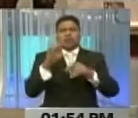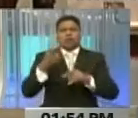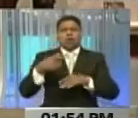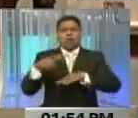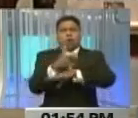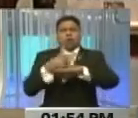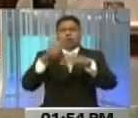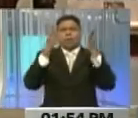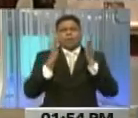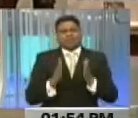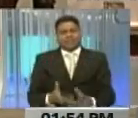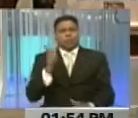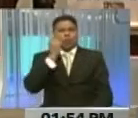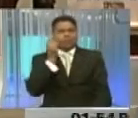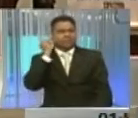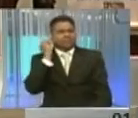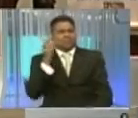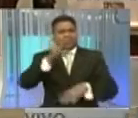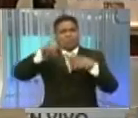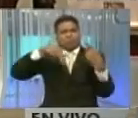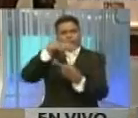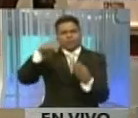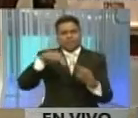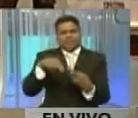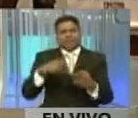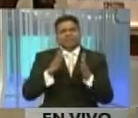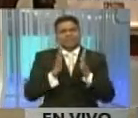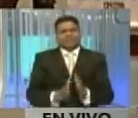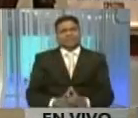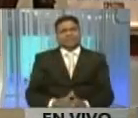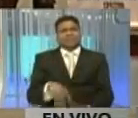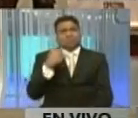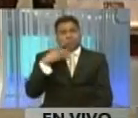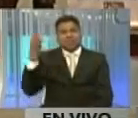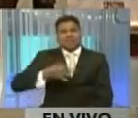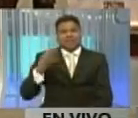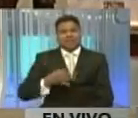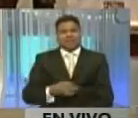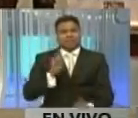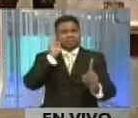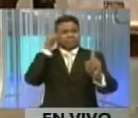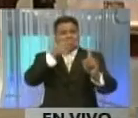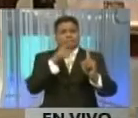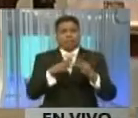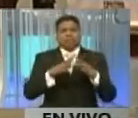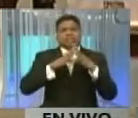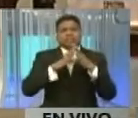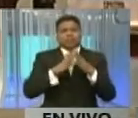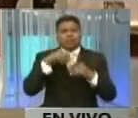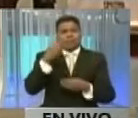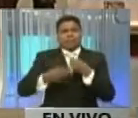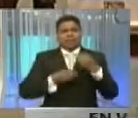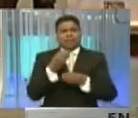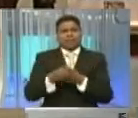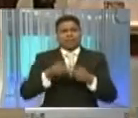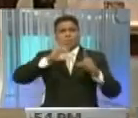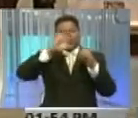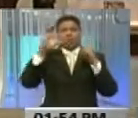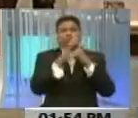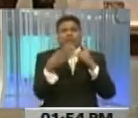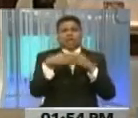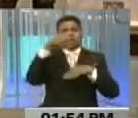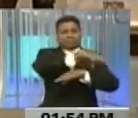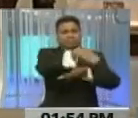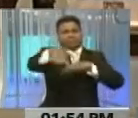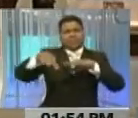las gobernadoras revolucionarias, que son las que verdaderamente apuestan por la realización cultural de sus ciudades y de